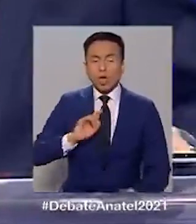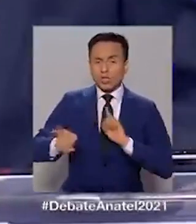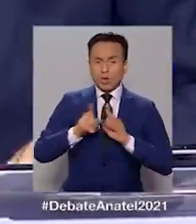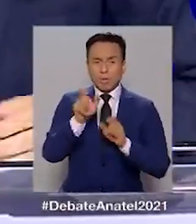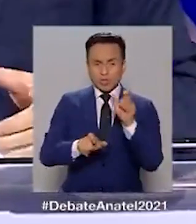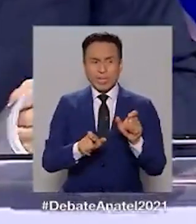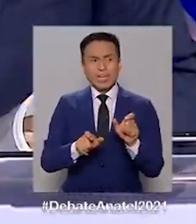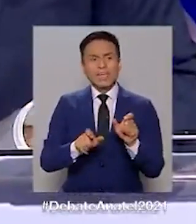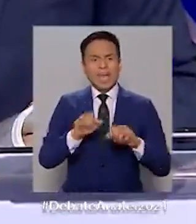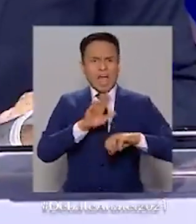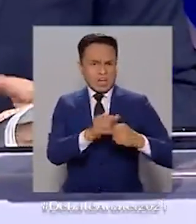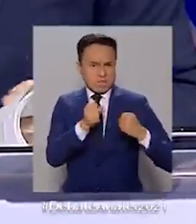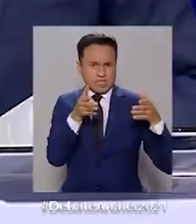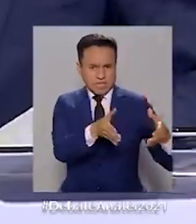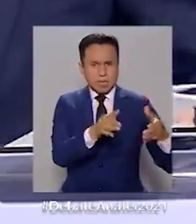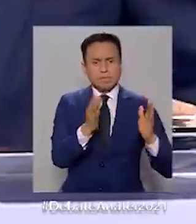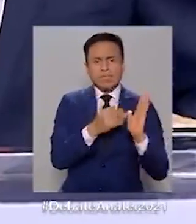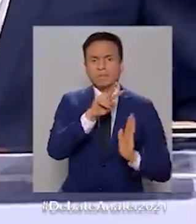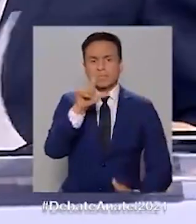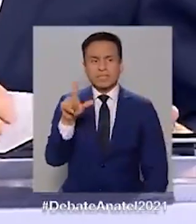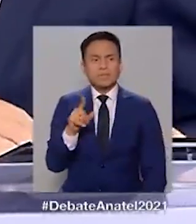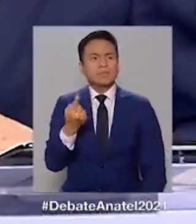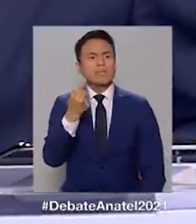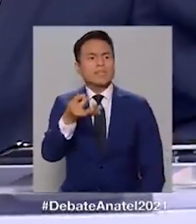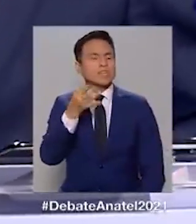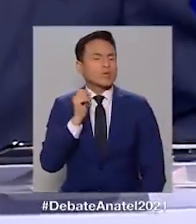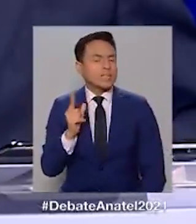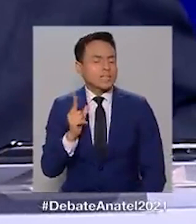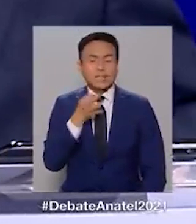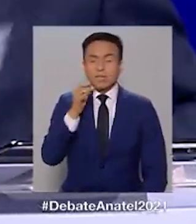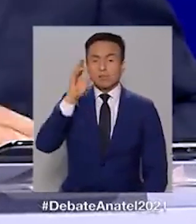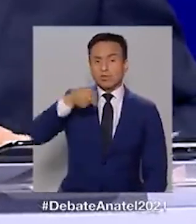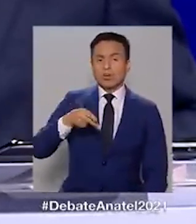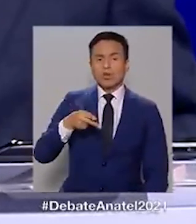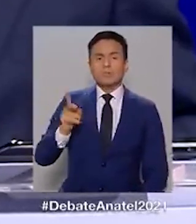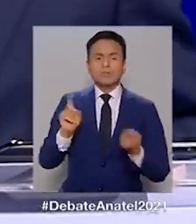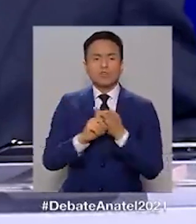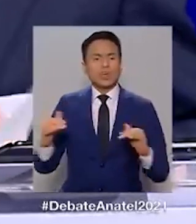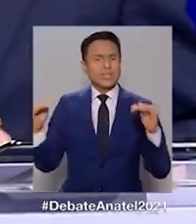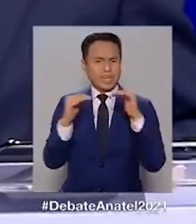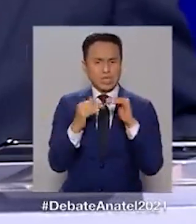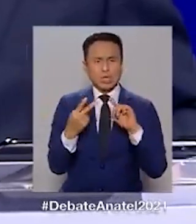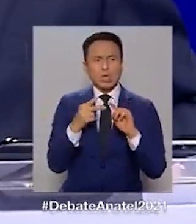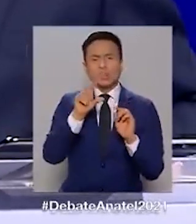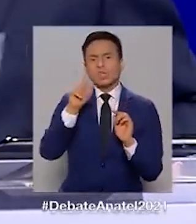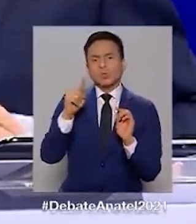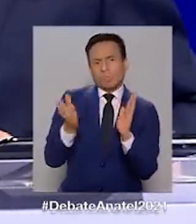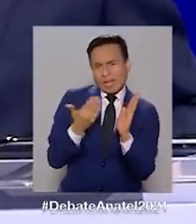para perseguir activistas de izquierda. Página 27. Perdón, la primera era 172. Prohibición del matrimonio igualitario. Página